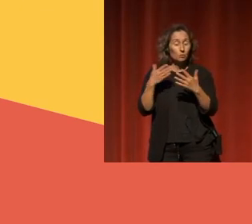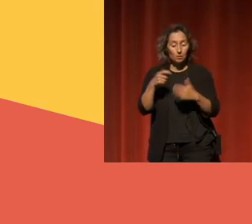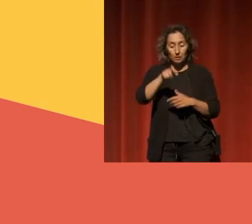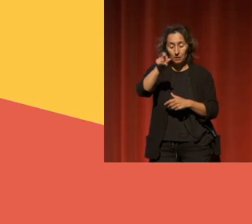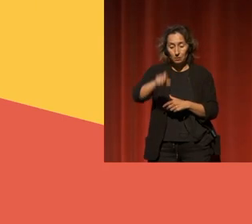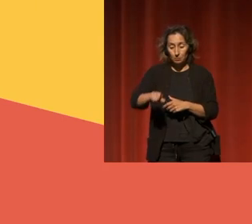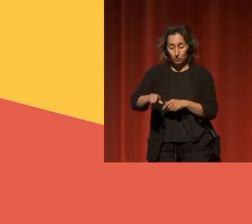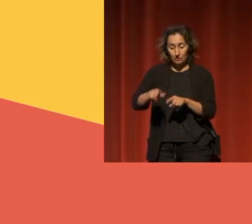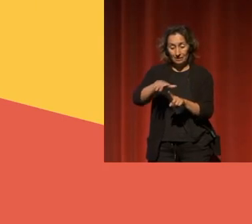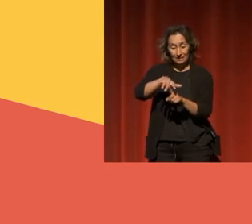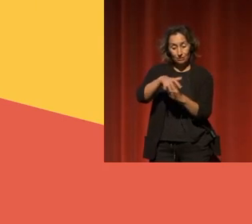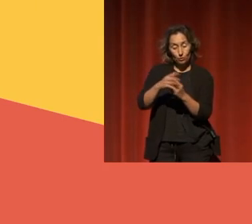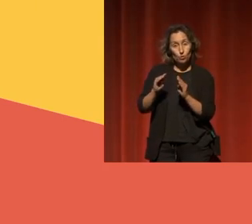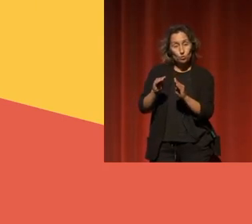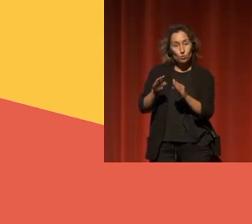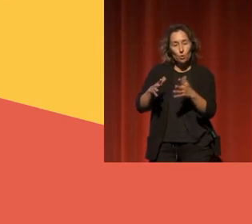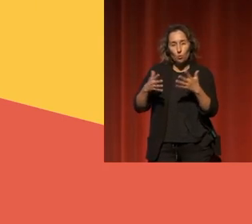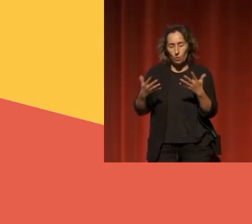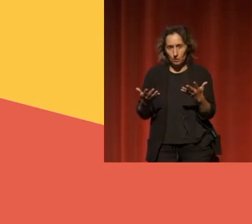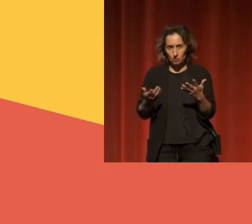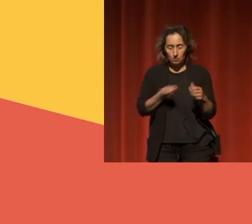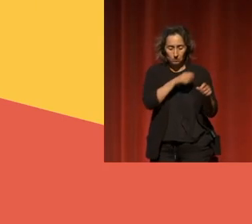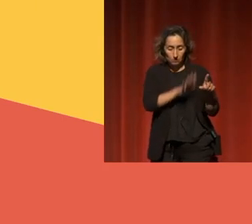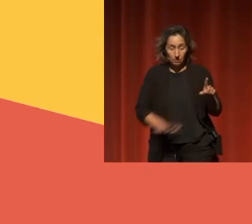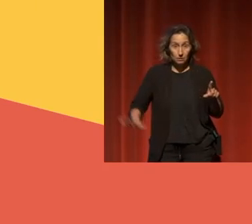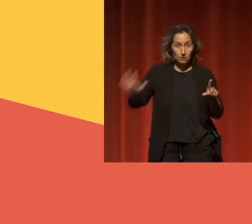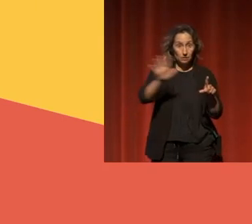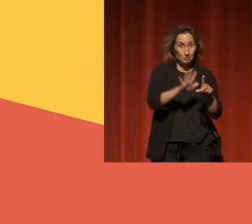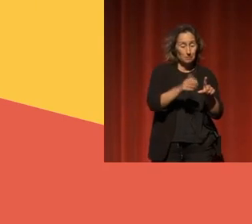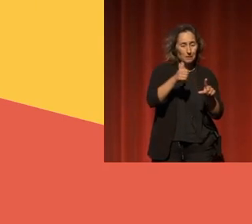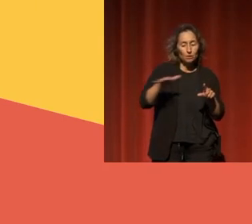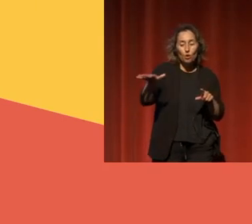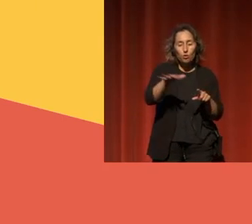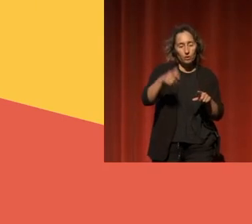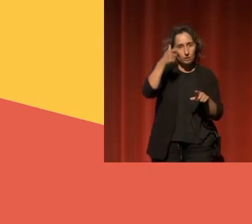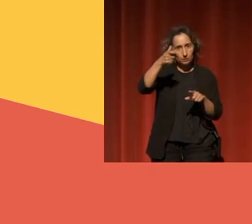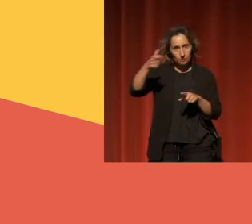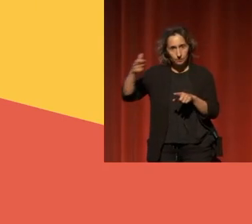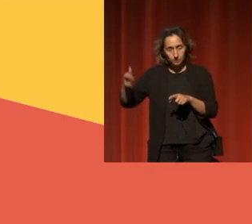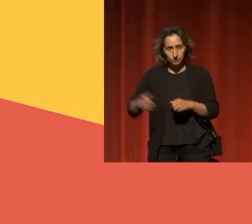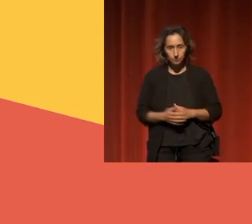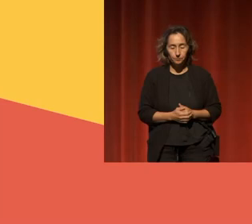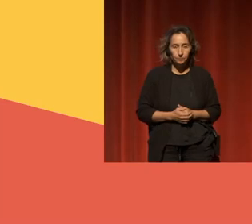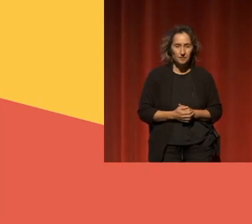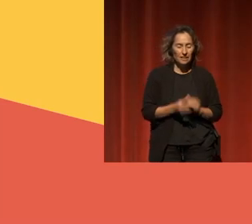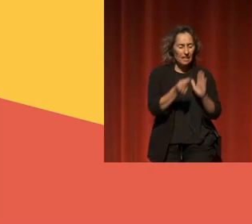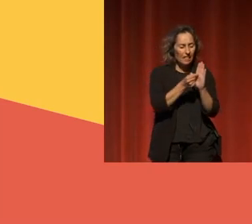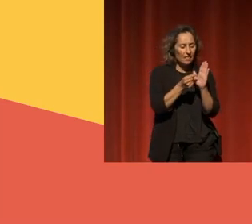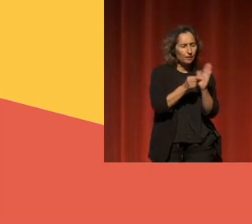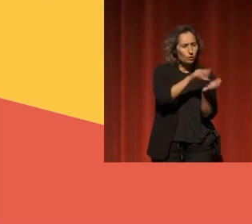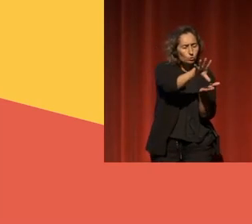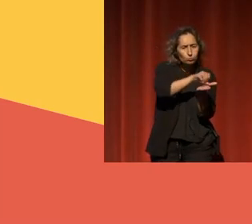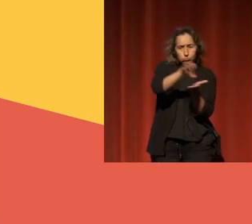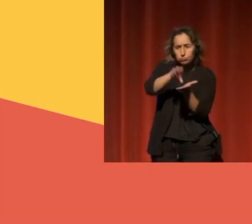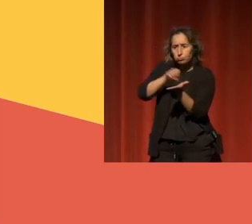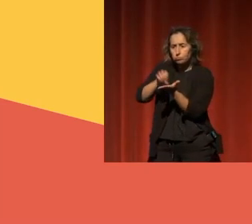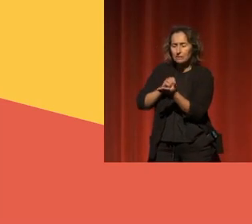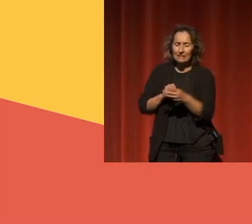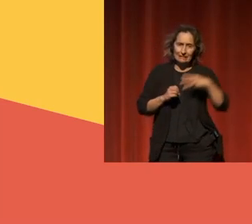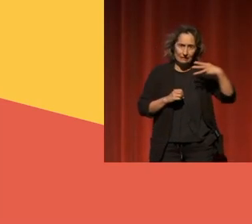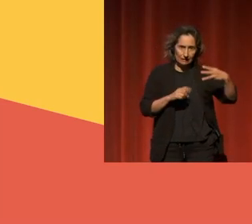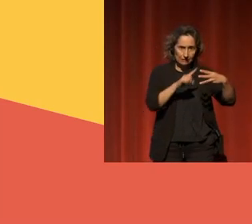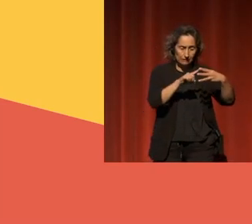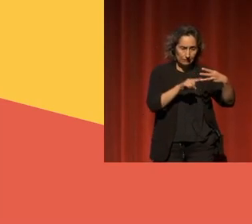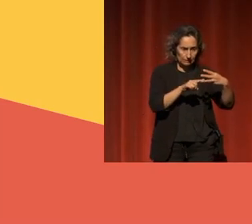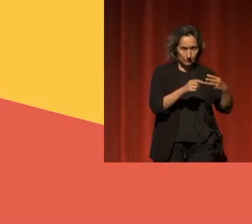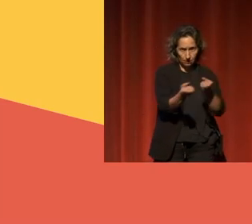bibliotecas públicas españolas situadas en las zonas Rurales hemos partido de tres fuentes de datos principales la primera